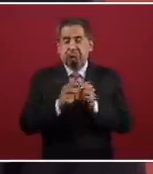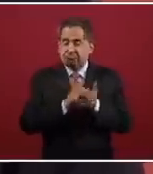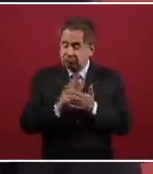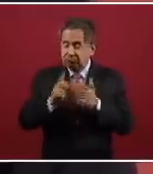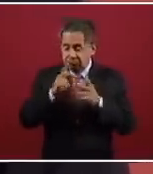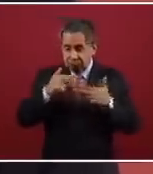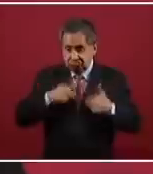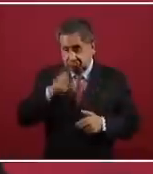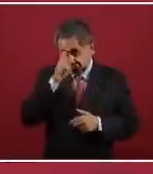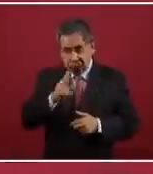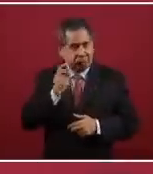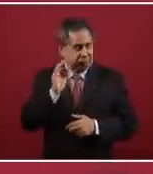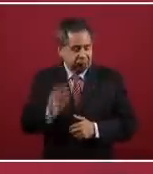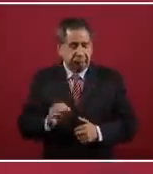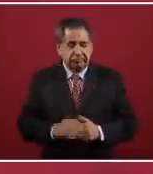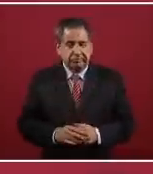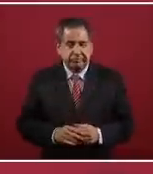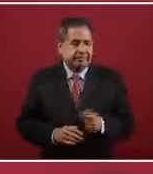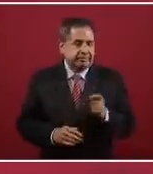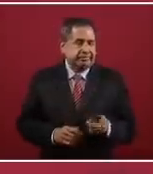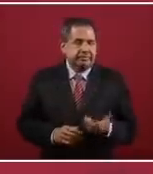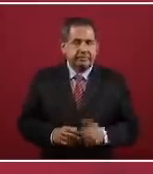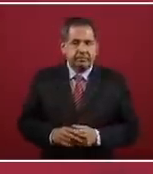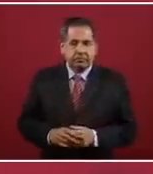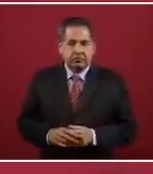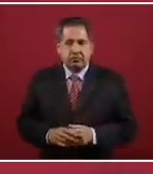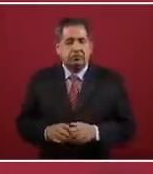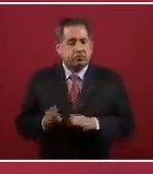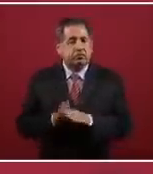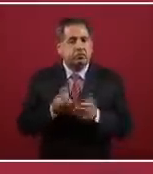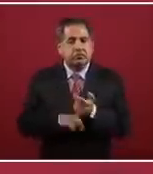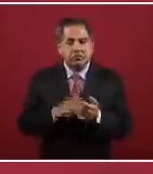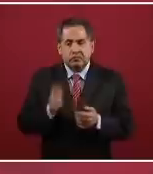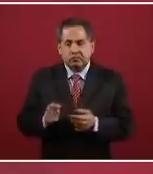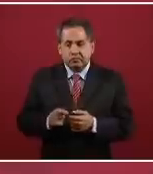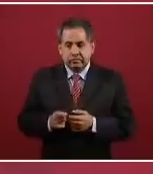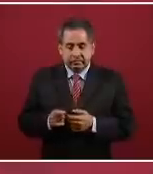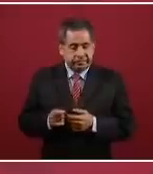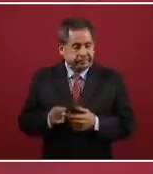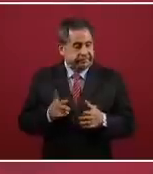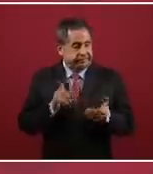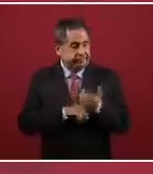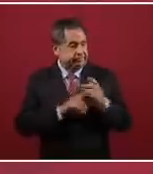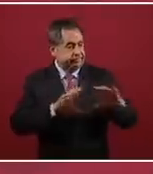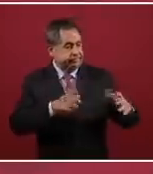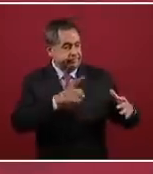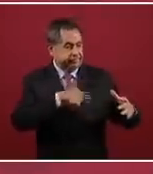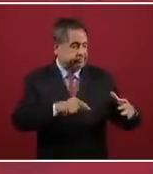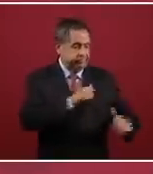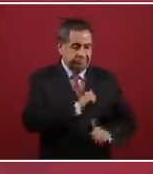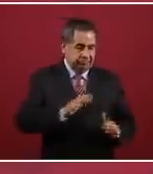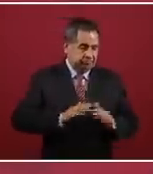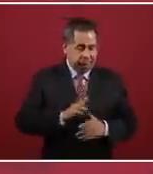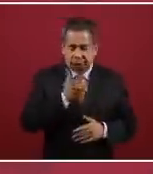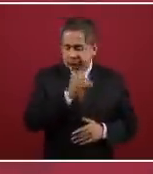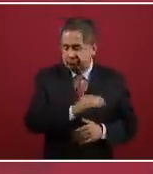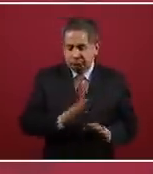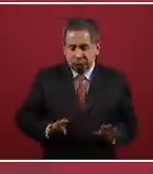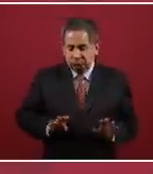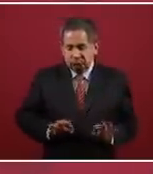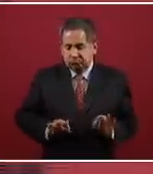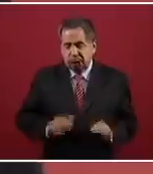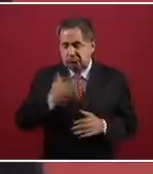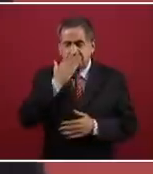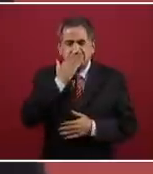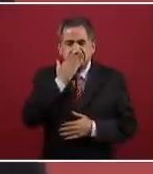Pues esto tiene que ver con una actitud al interior de las Fuerzas Armadas, tiene